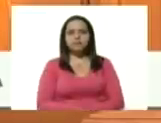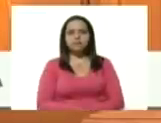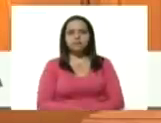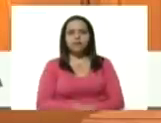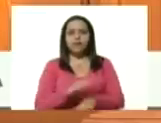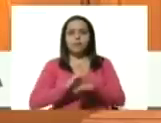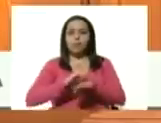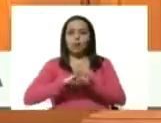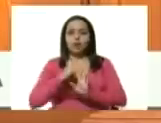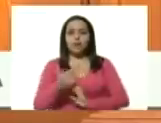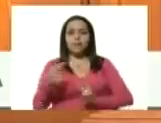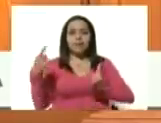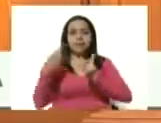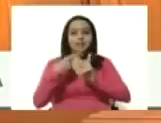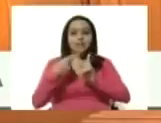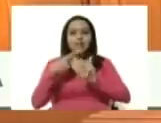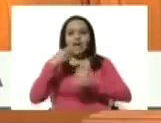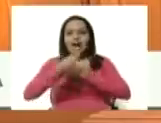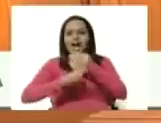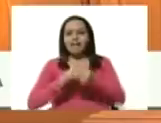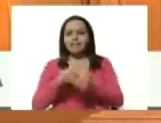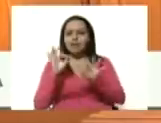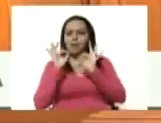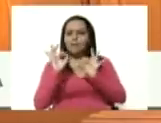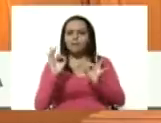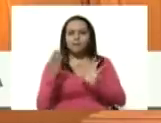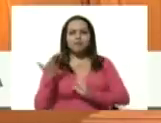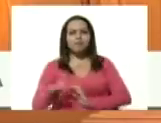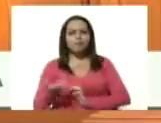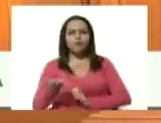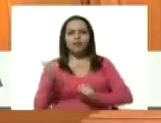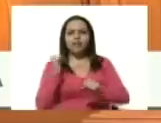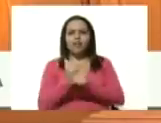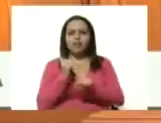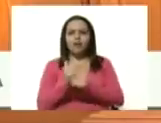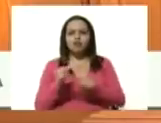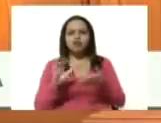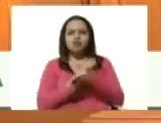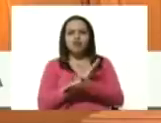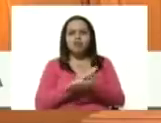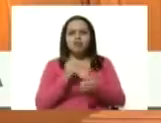Porque realmente Venezolana de Televisión está marcando pauta en la calidad